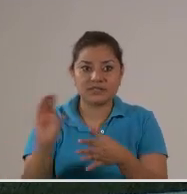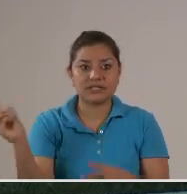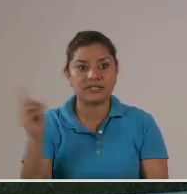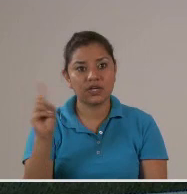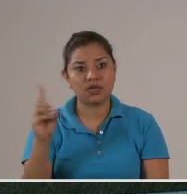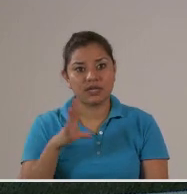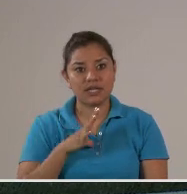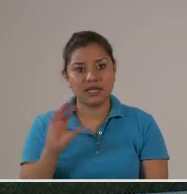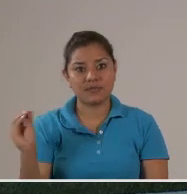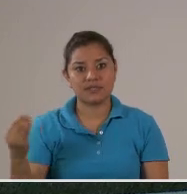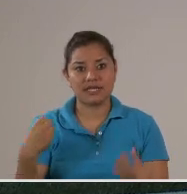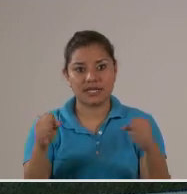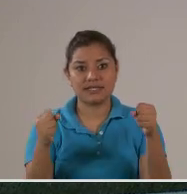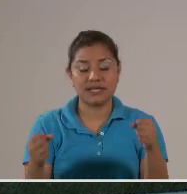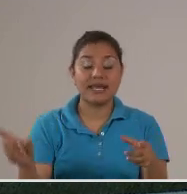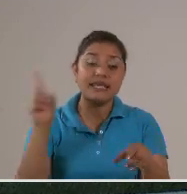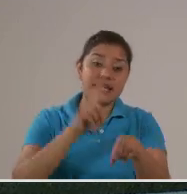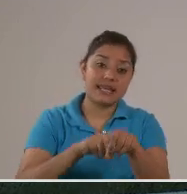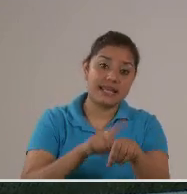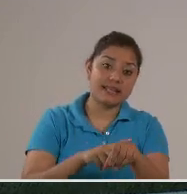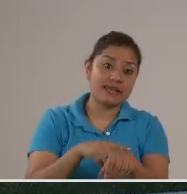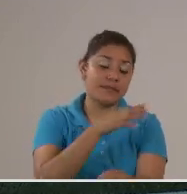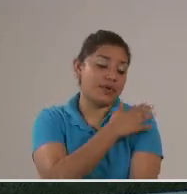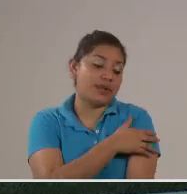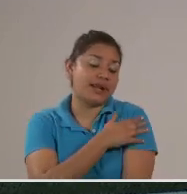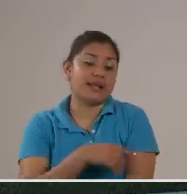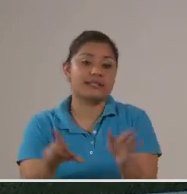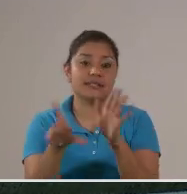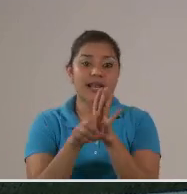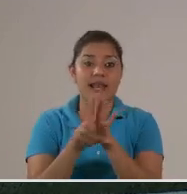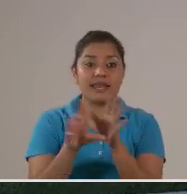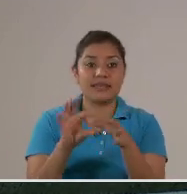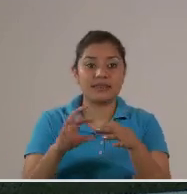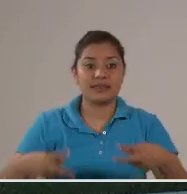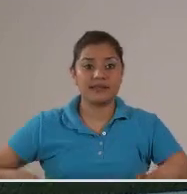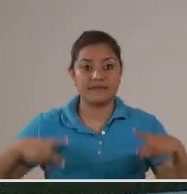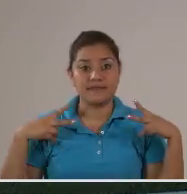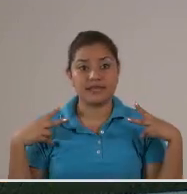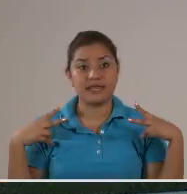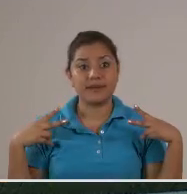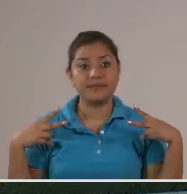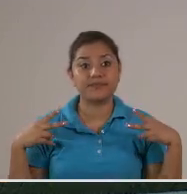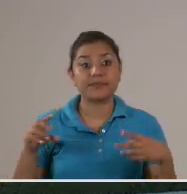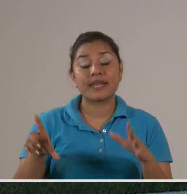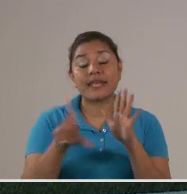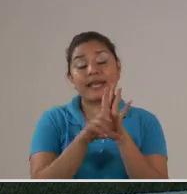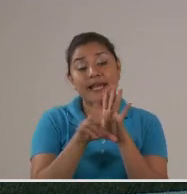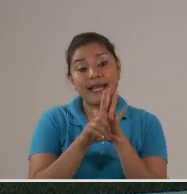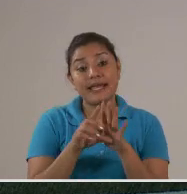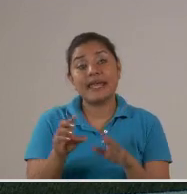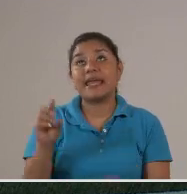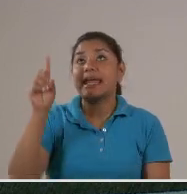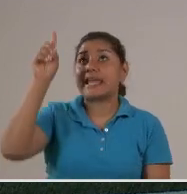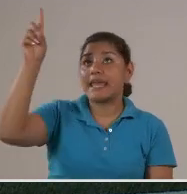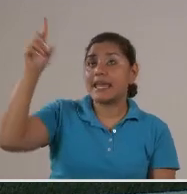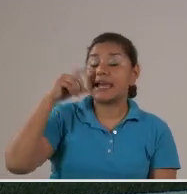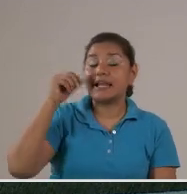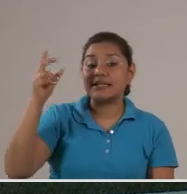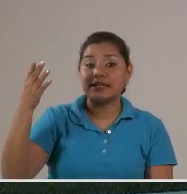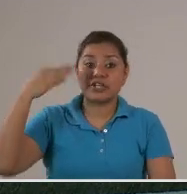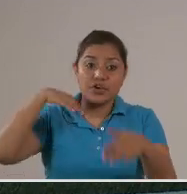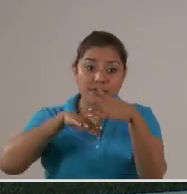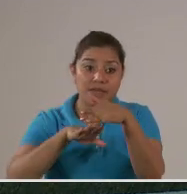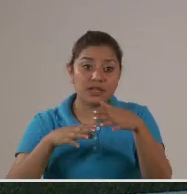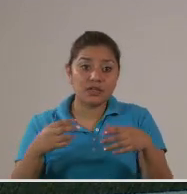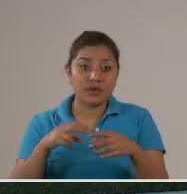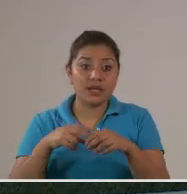tiempo de la gracia la la ley de de de vida y la ley que el señor metió en nuestros corazones nos dice qué es lo que